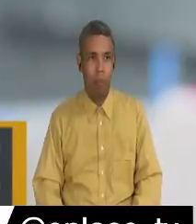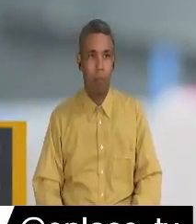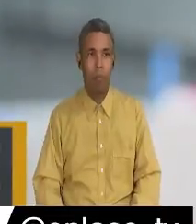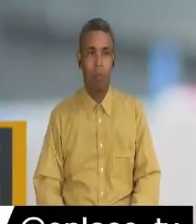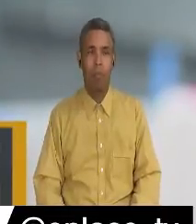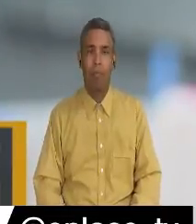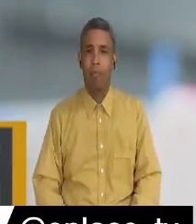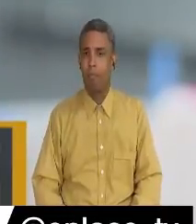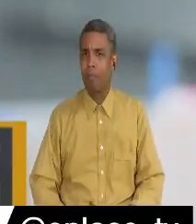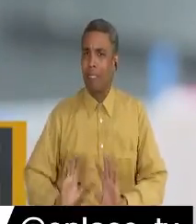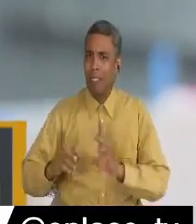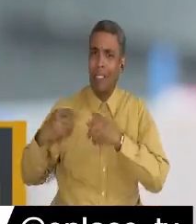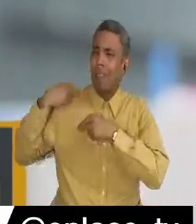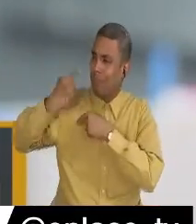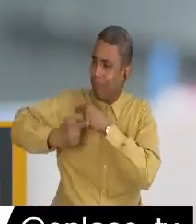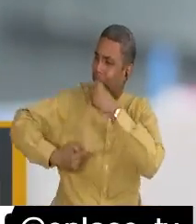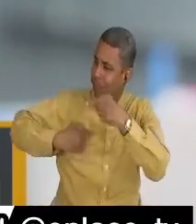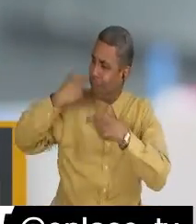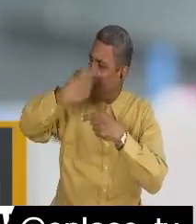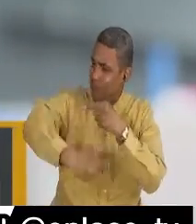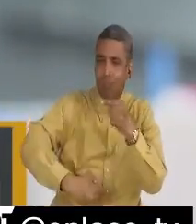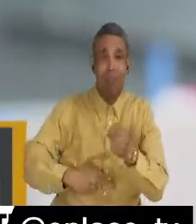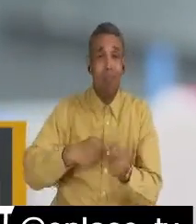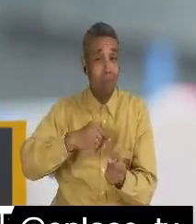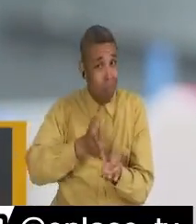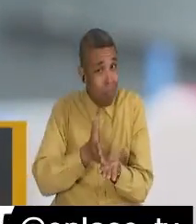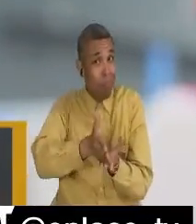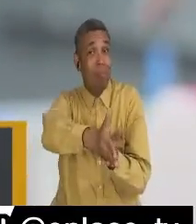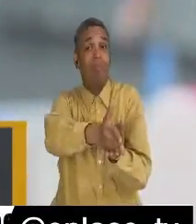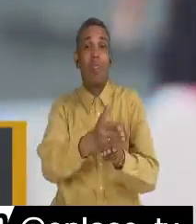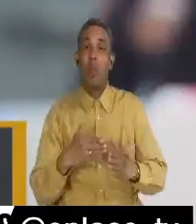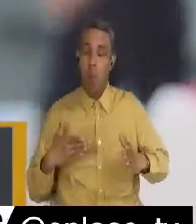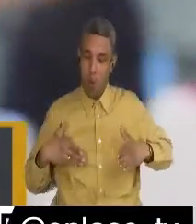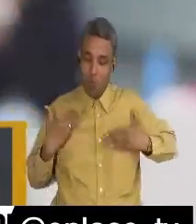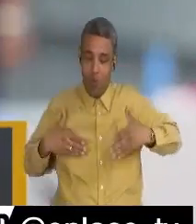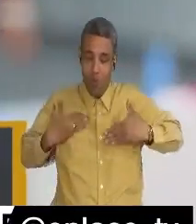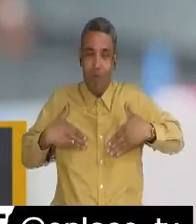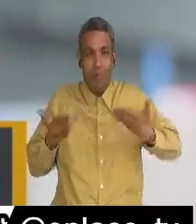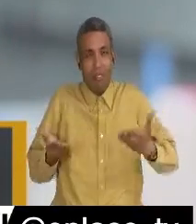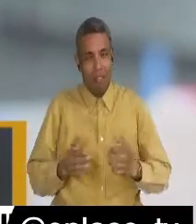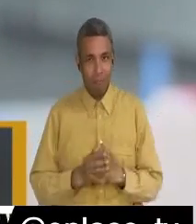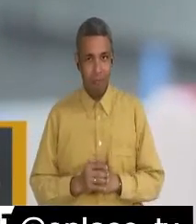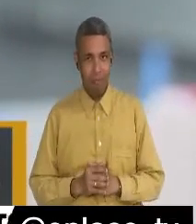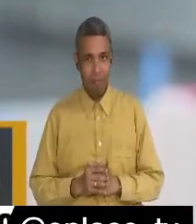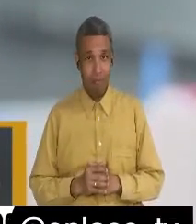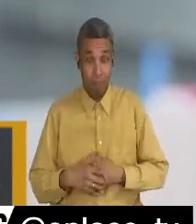tradición y eso lo motiva a uno mucho. Sí,